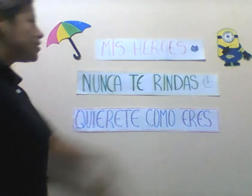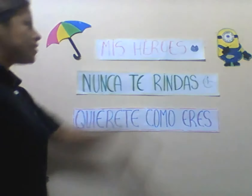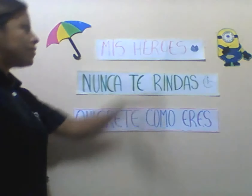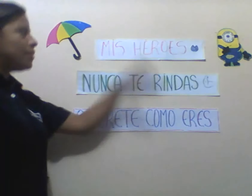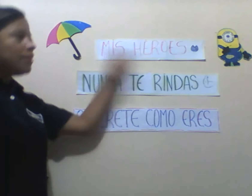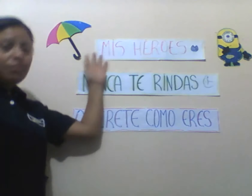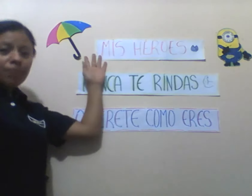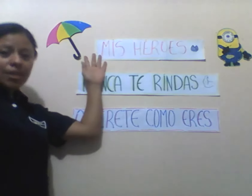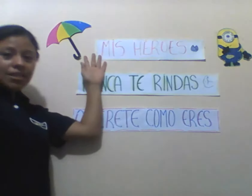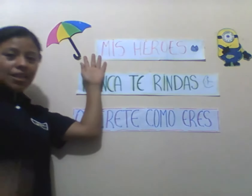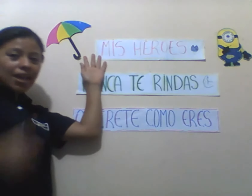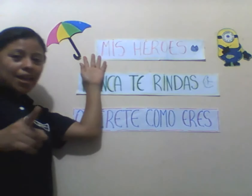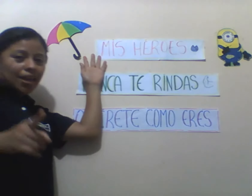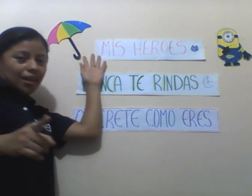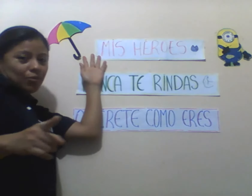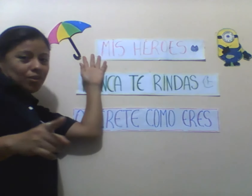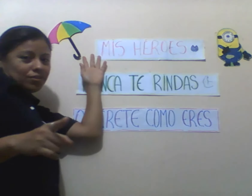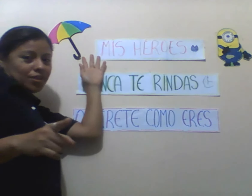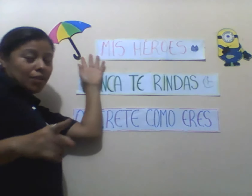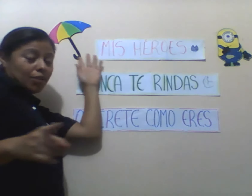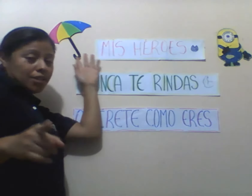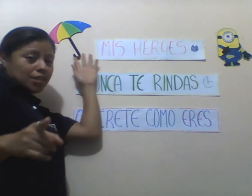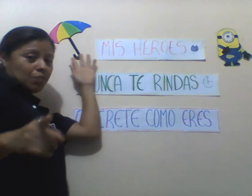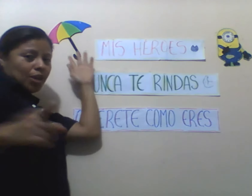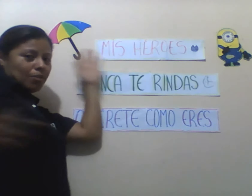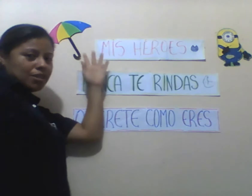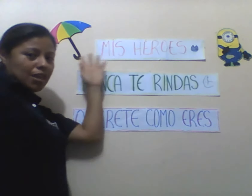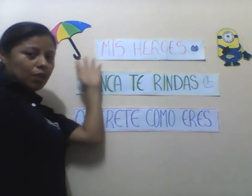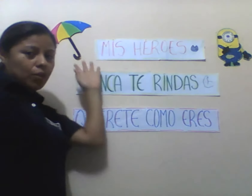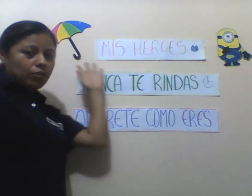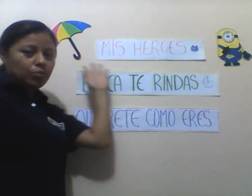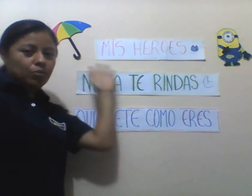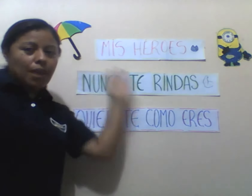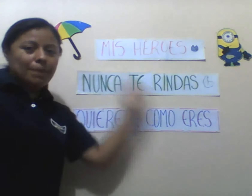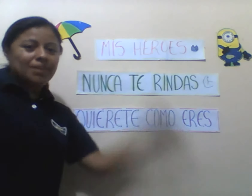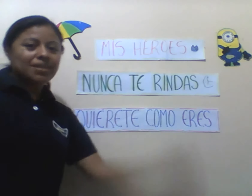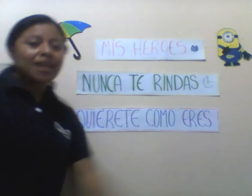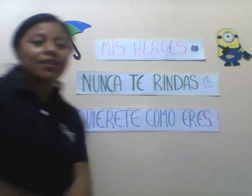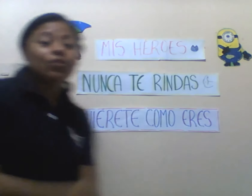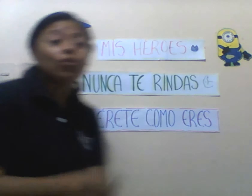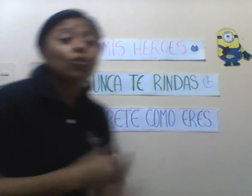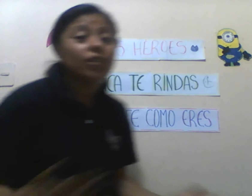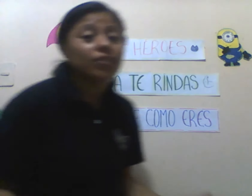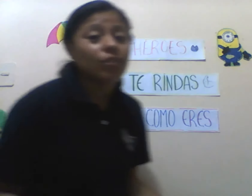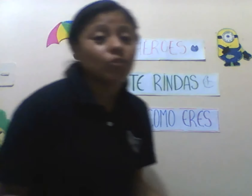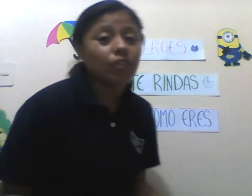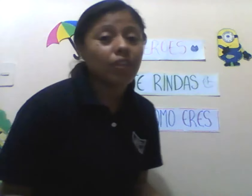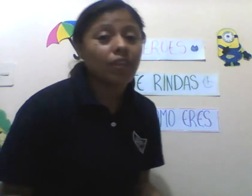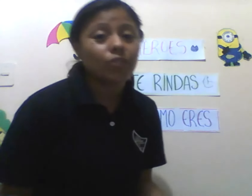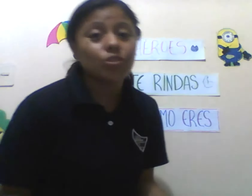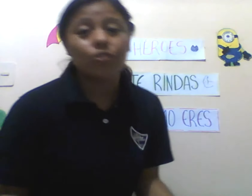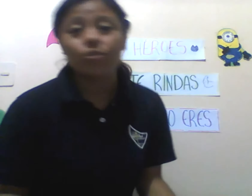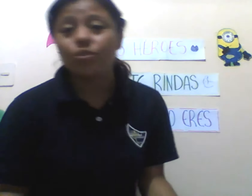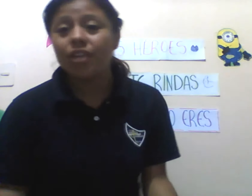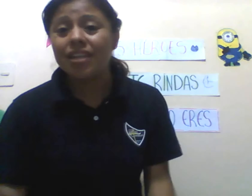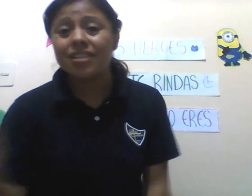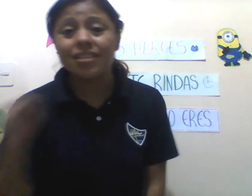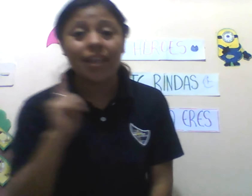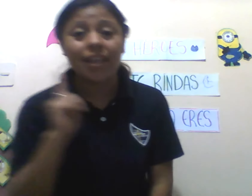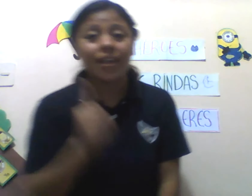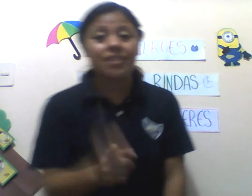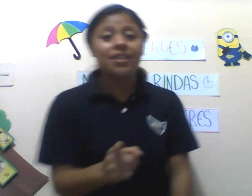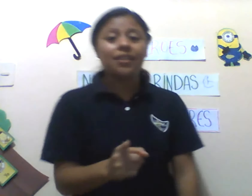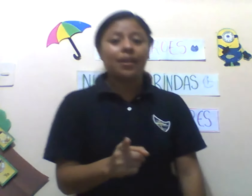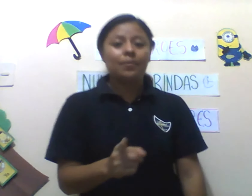frase. Mis héroes. Claro que sí, ¿por qué mis héroes? Porque a pesar de todo lo que está sucediendo, chicos, ustedes